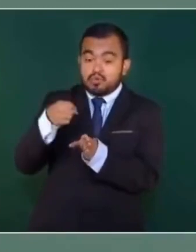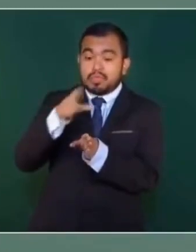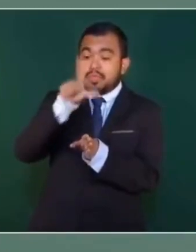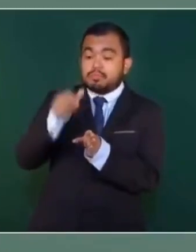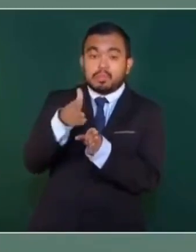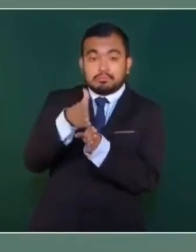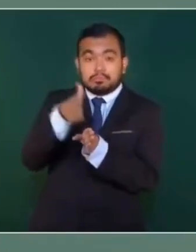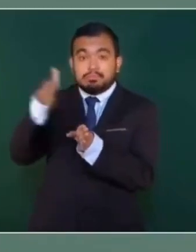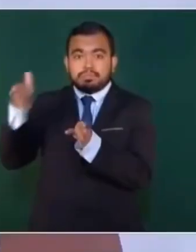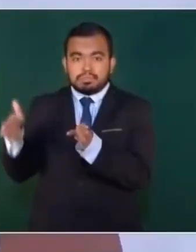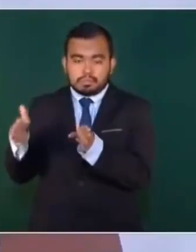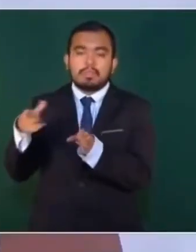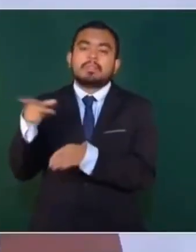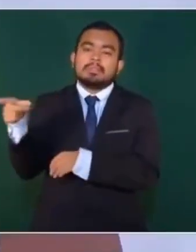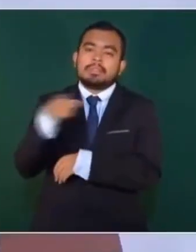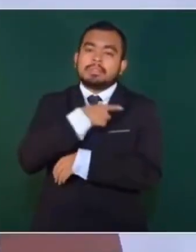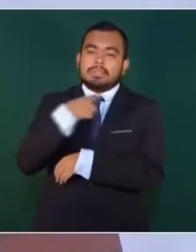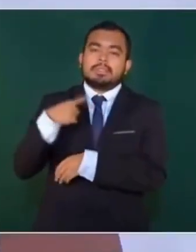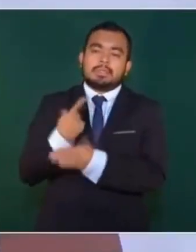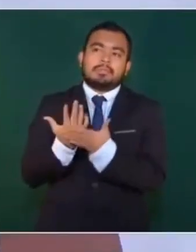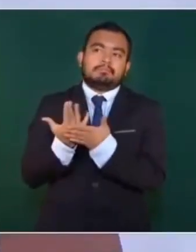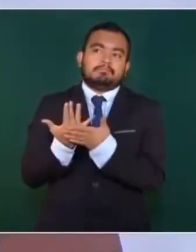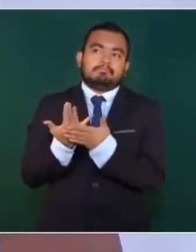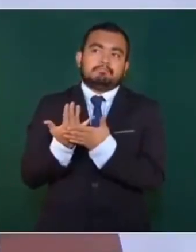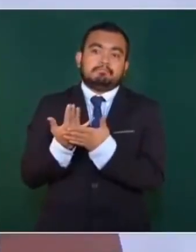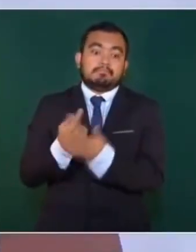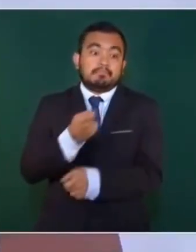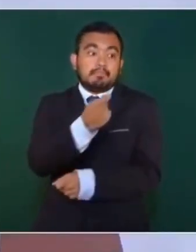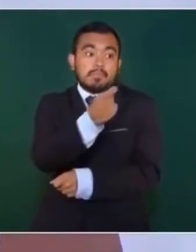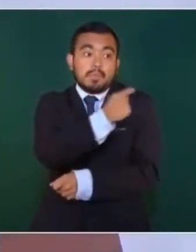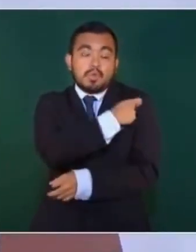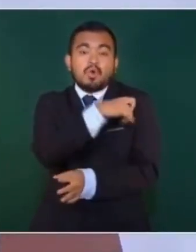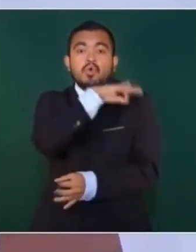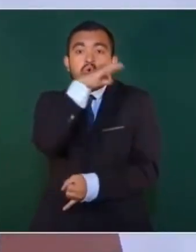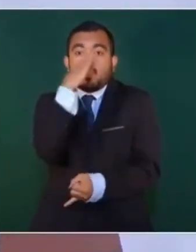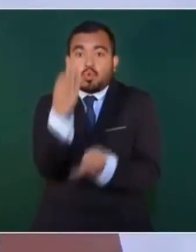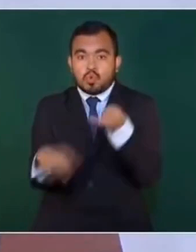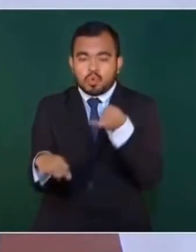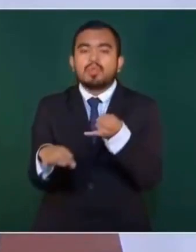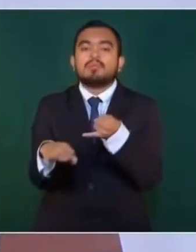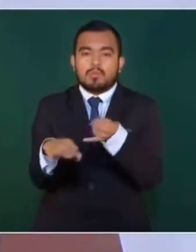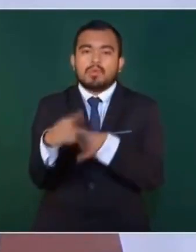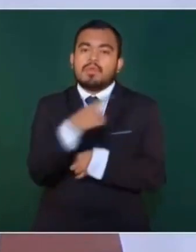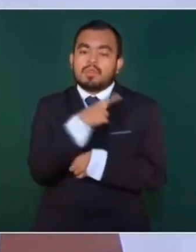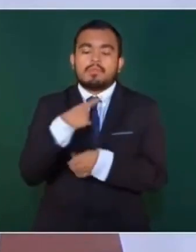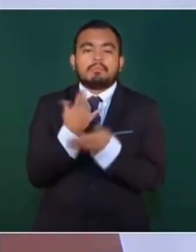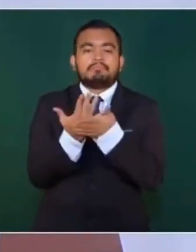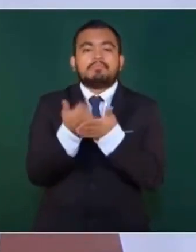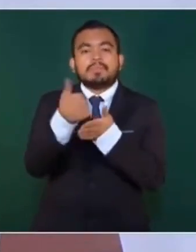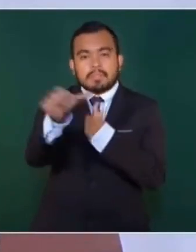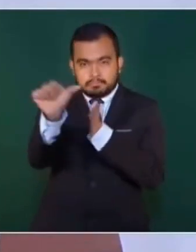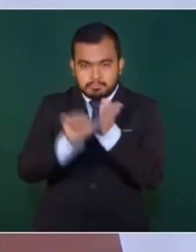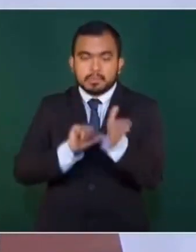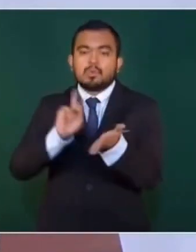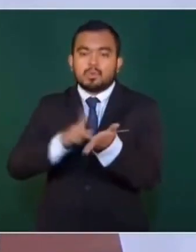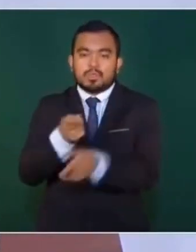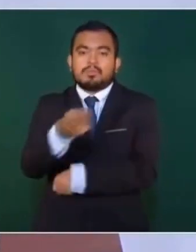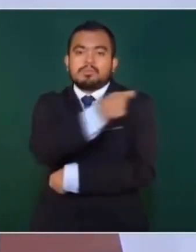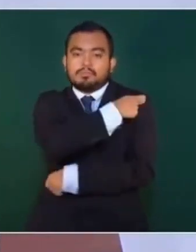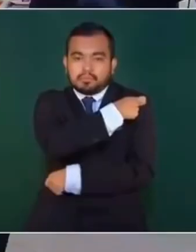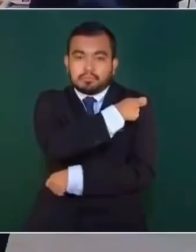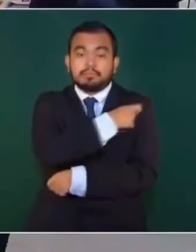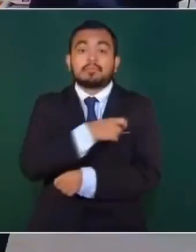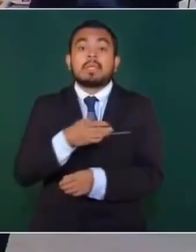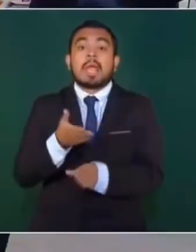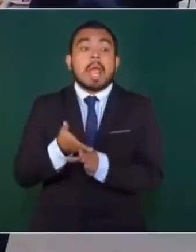que debe esperar hasta completar 6 meses desde la última vacunación. No se requiere registro previo,